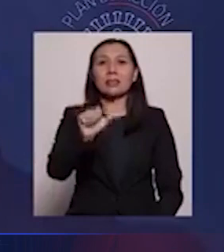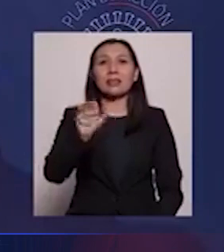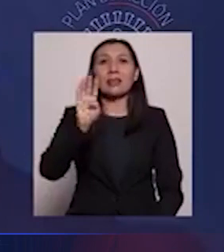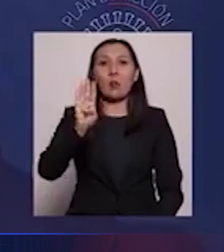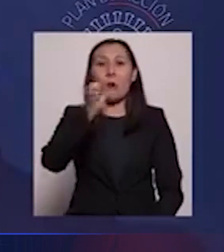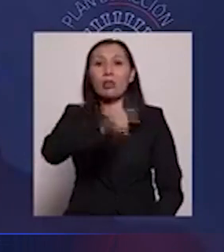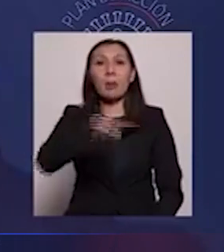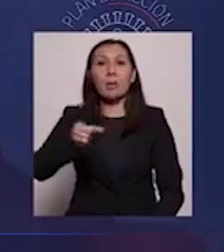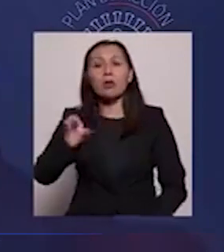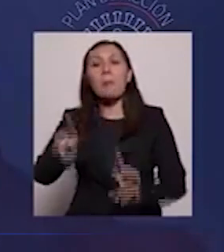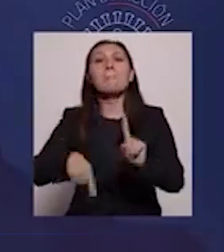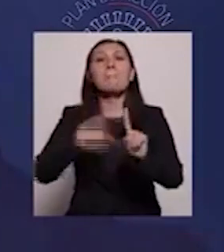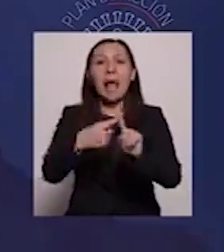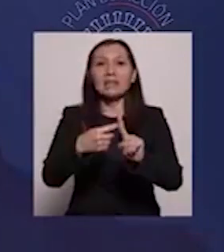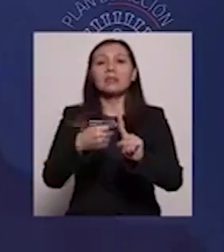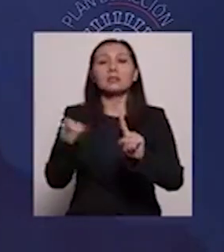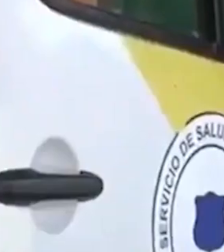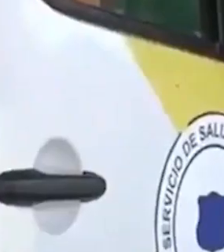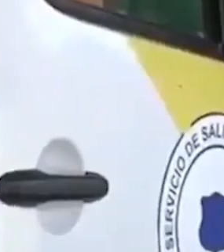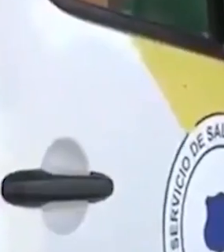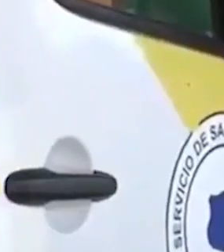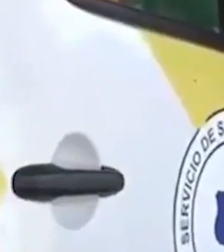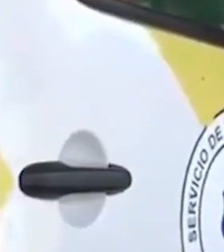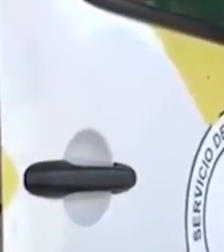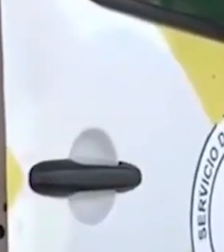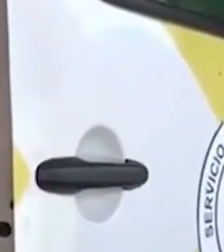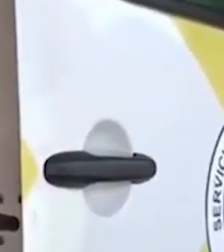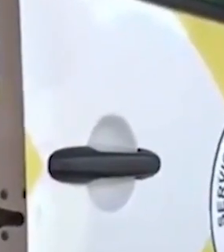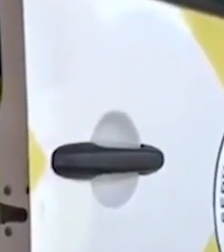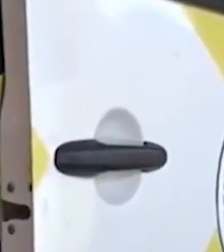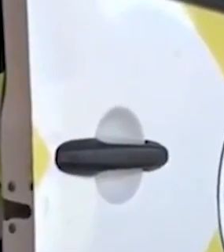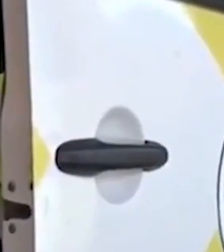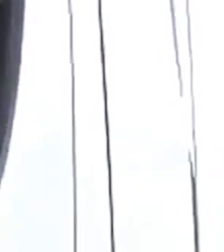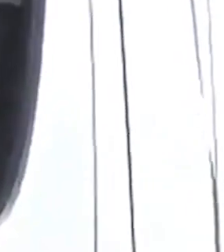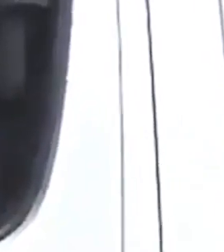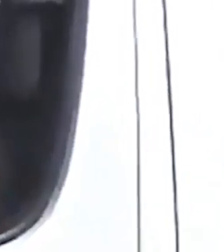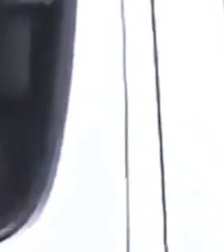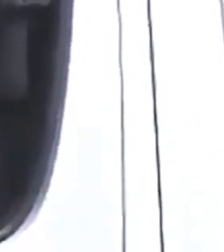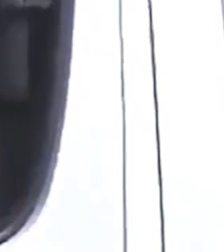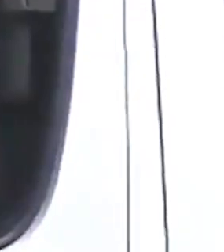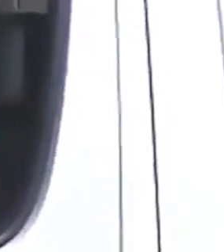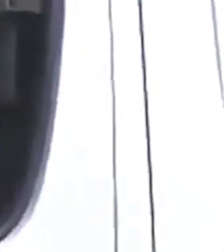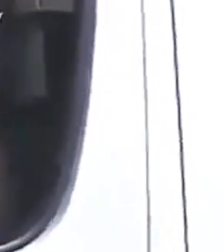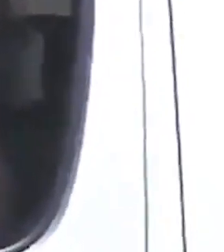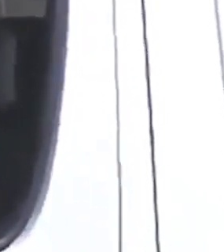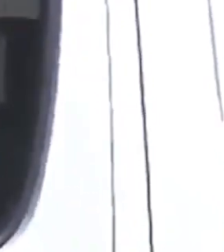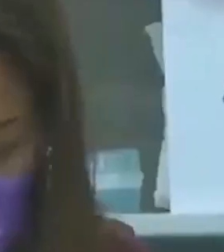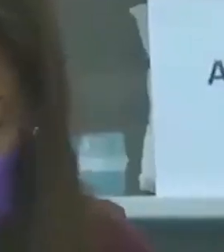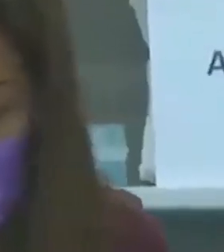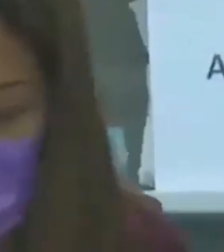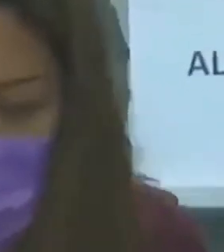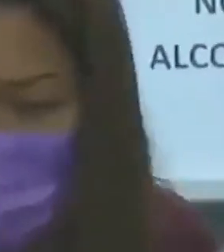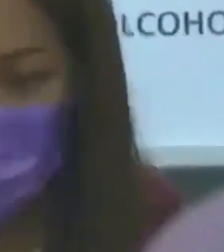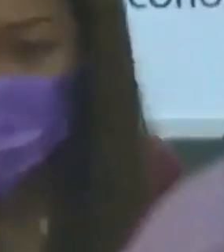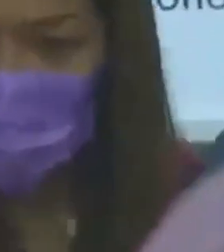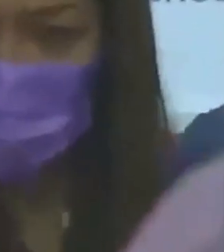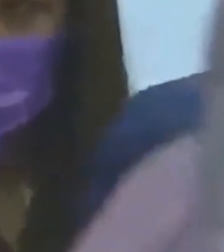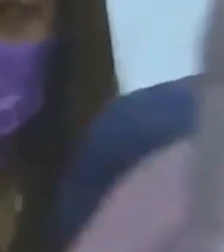164 nuevos casos de coronavirus, llevando el total de casos a